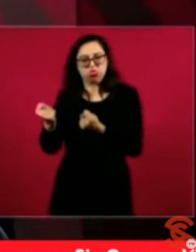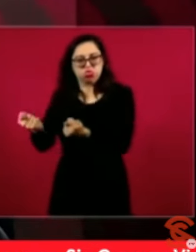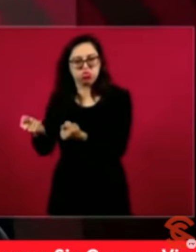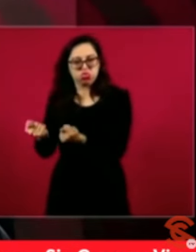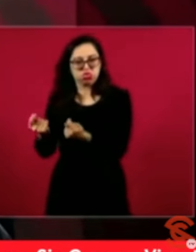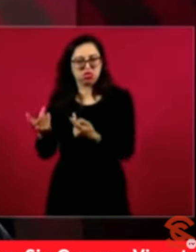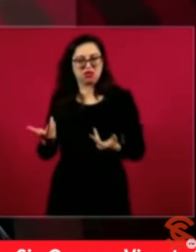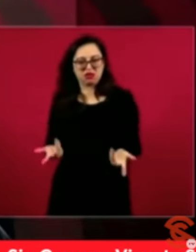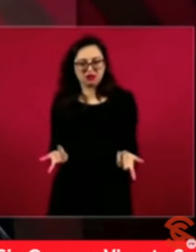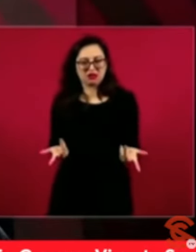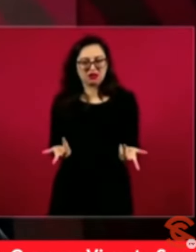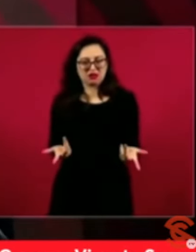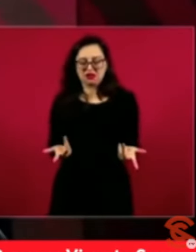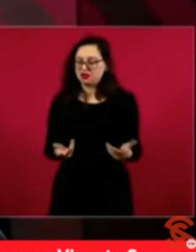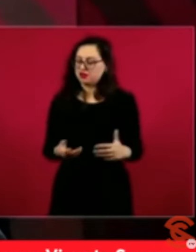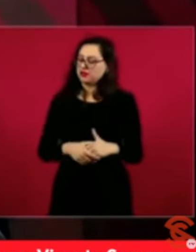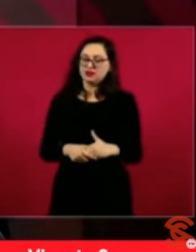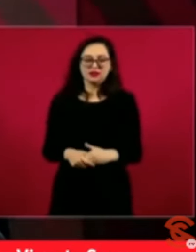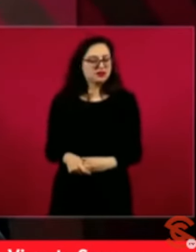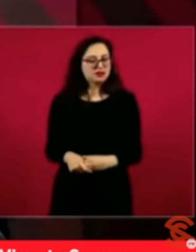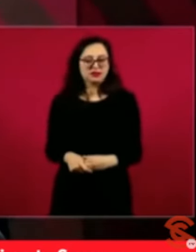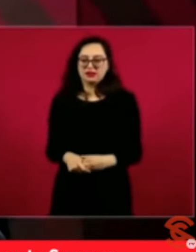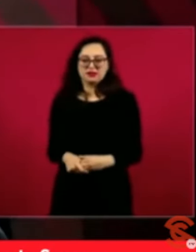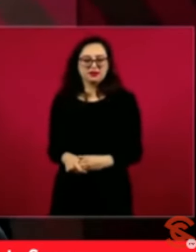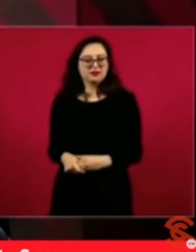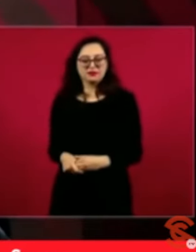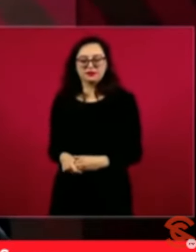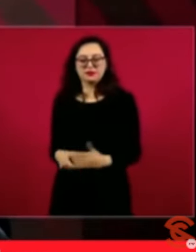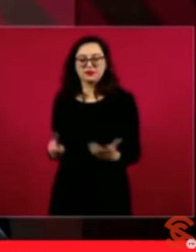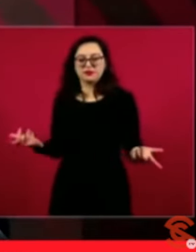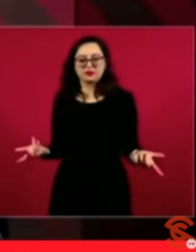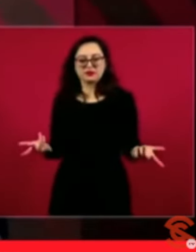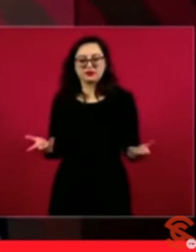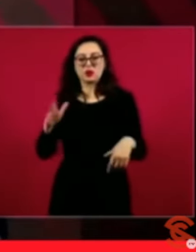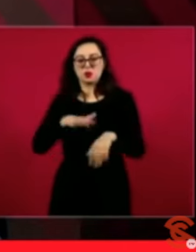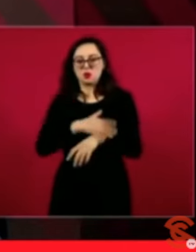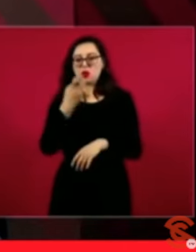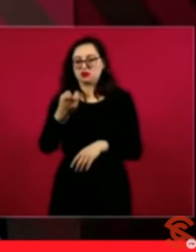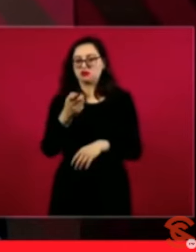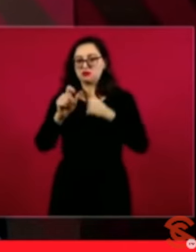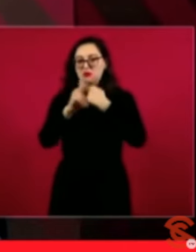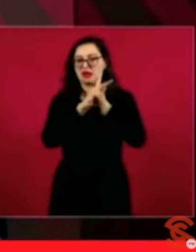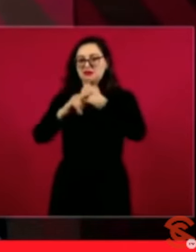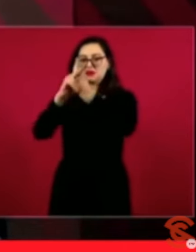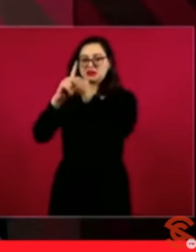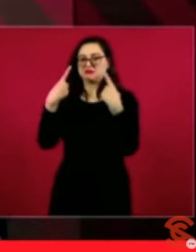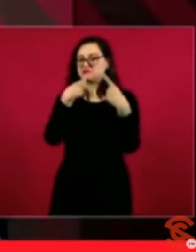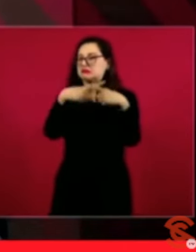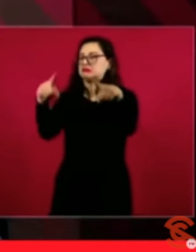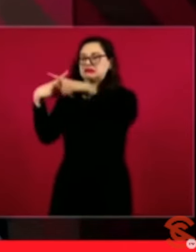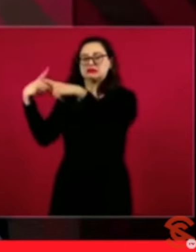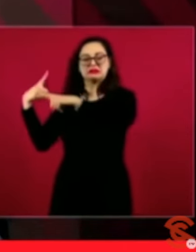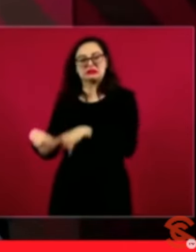Por eso la OEA no tiene credibilidad.